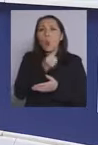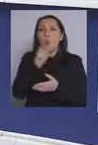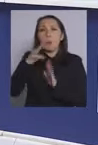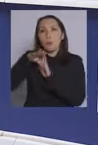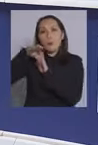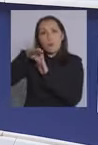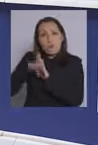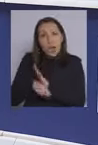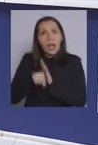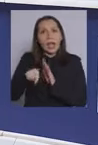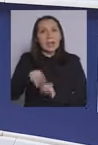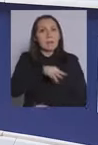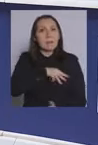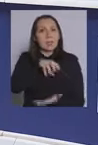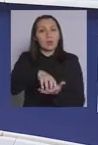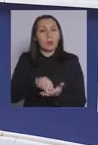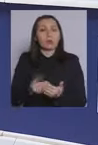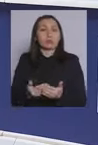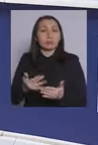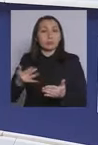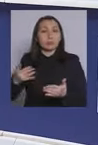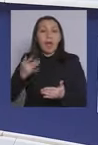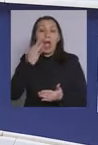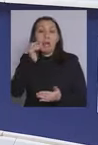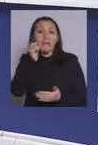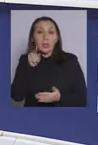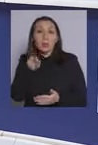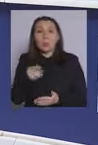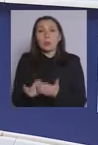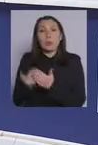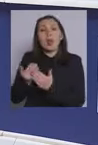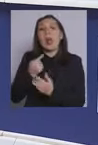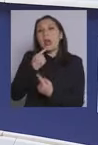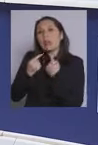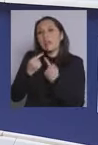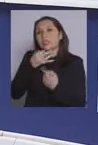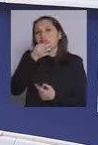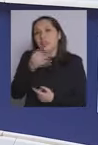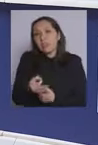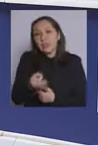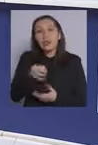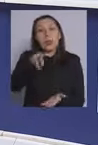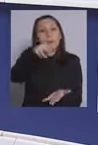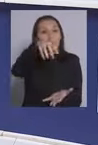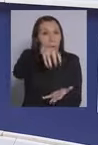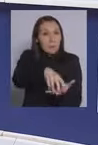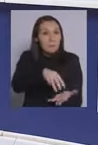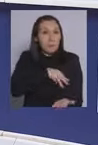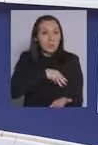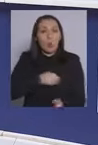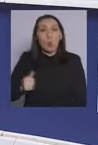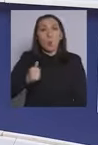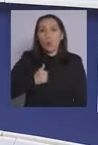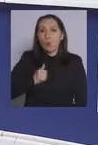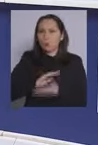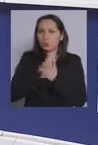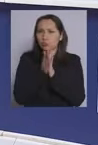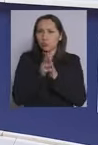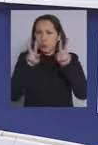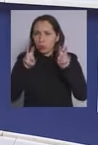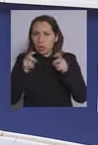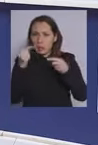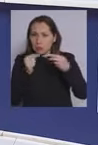nuevos casos en la región metropolitana desde abril y usted temprano también en una entrevista señaló que en la región metropolitana hoy día se cumplen todos los